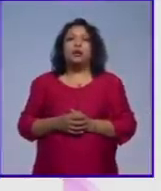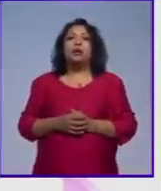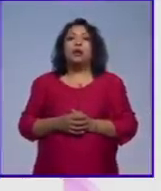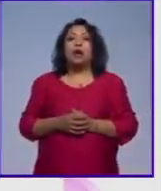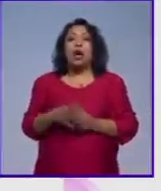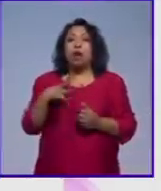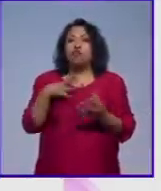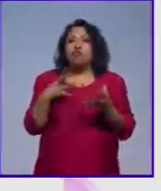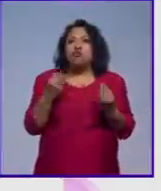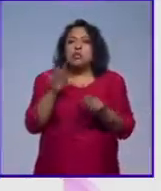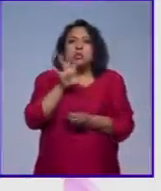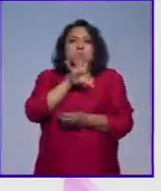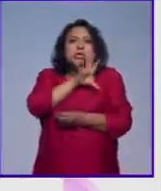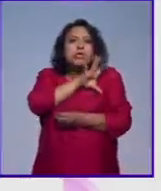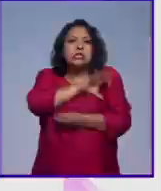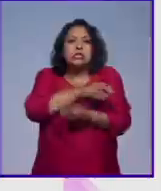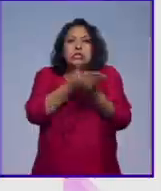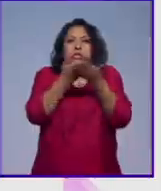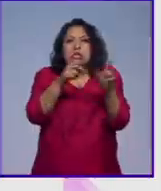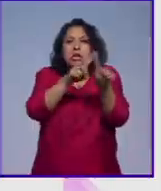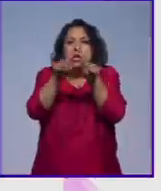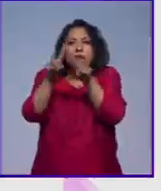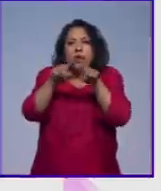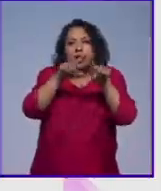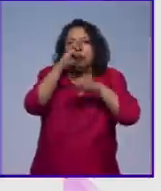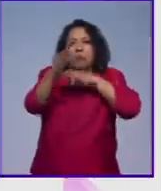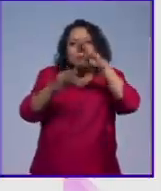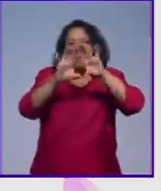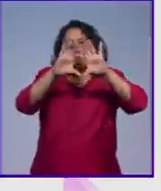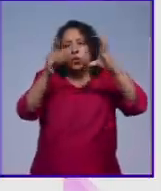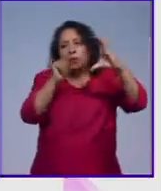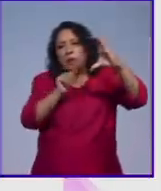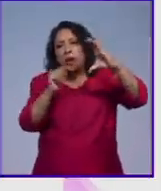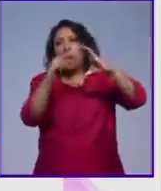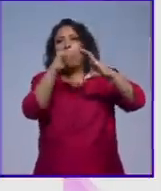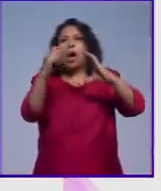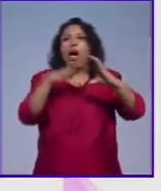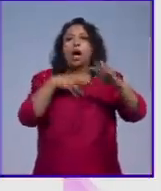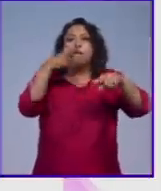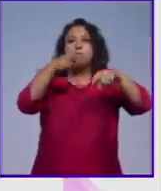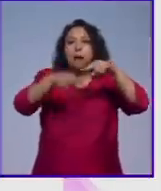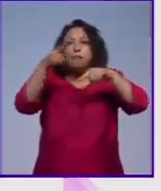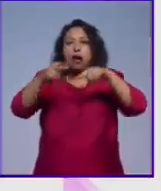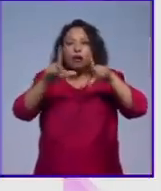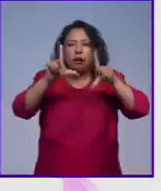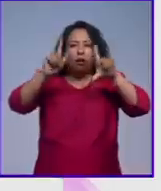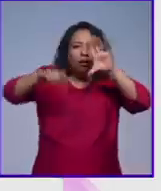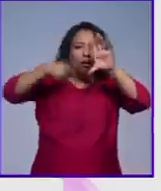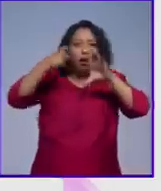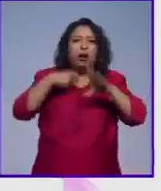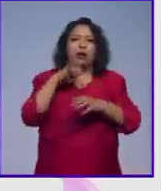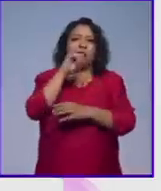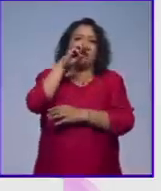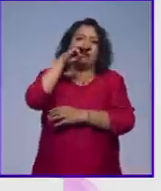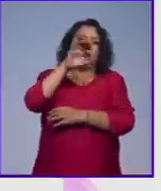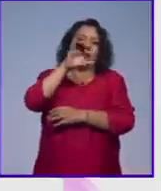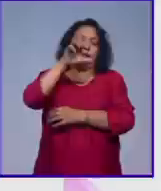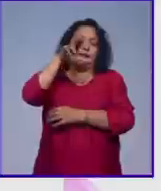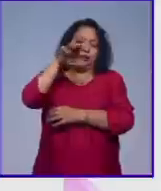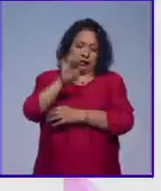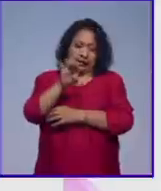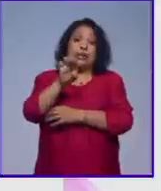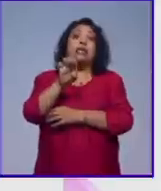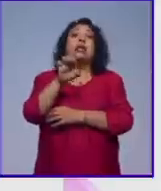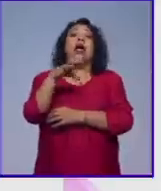Con el furor que existe actualmente en diversas partes del mundo en torno a la producción de miniseries, el Instituto Mexicano de